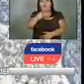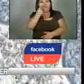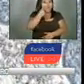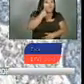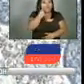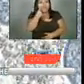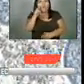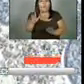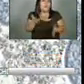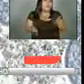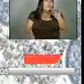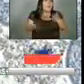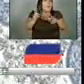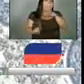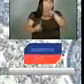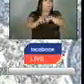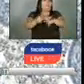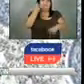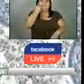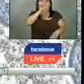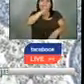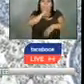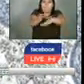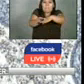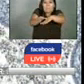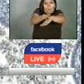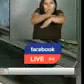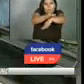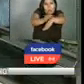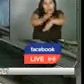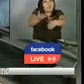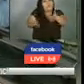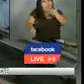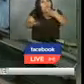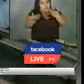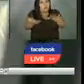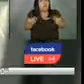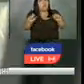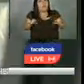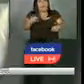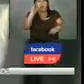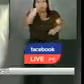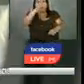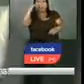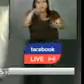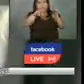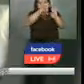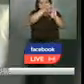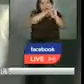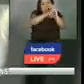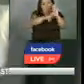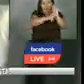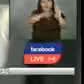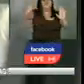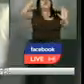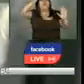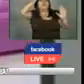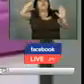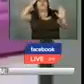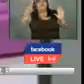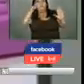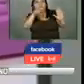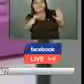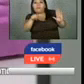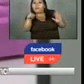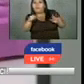alertas ante esta enfermedad y que el país está preparado con los lineamientos técnicos para la detección de casos